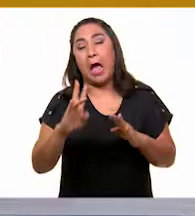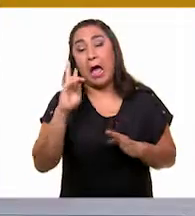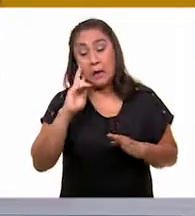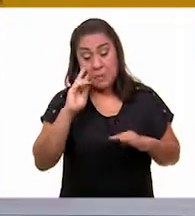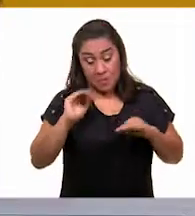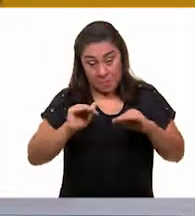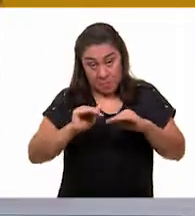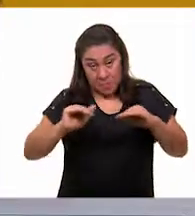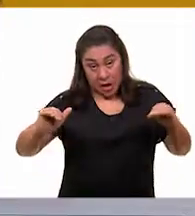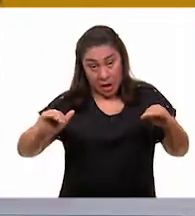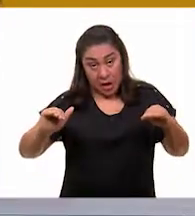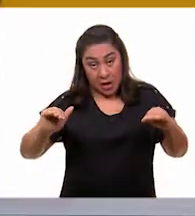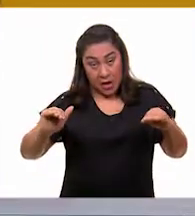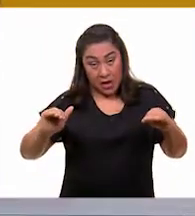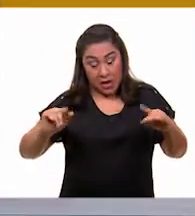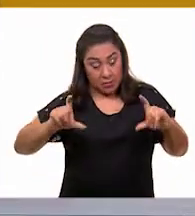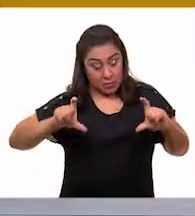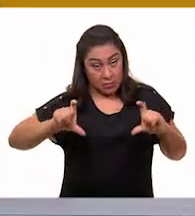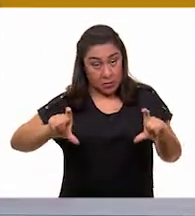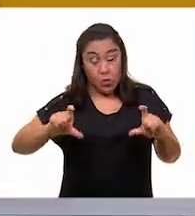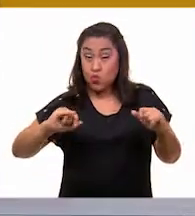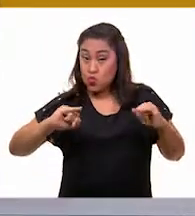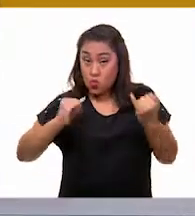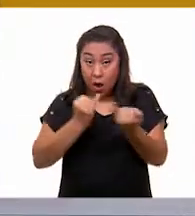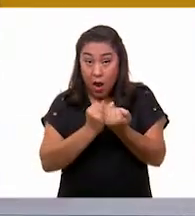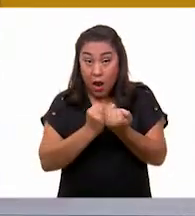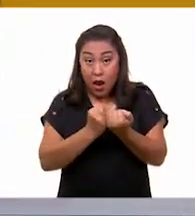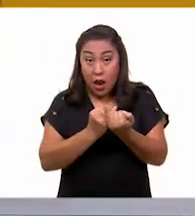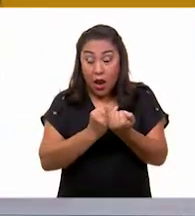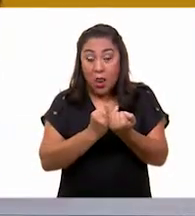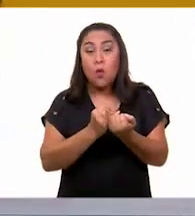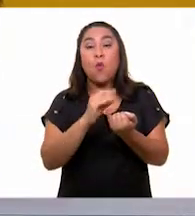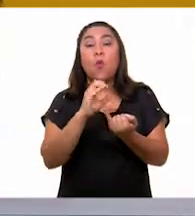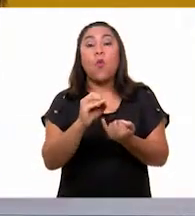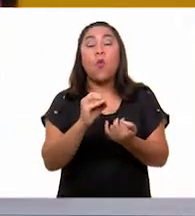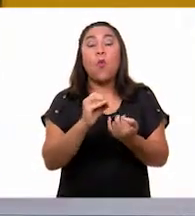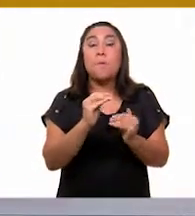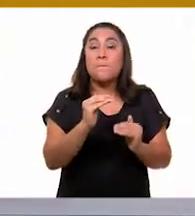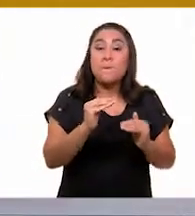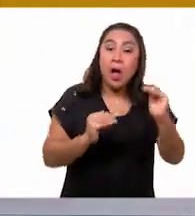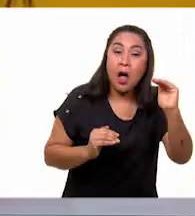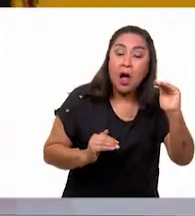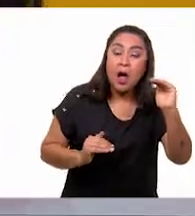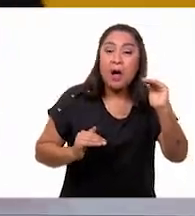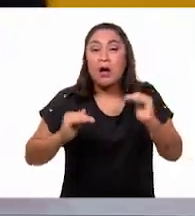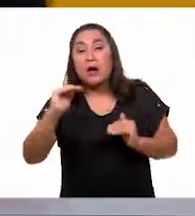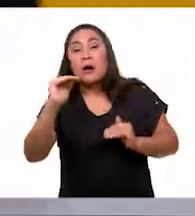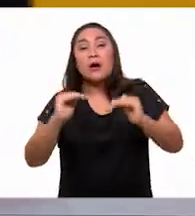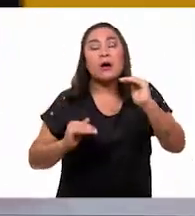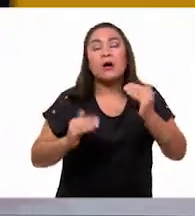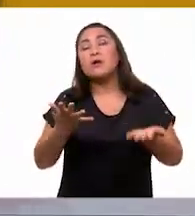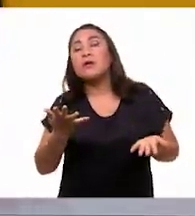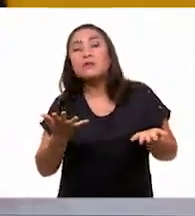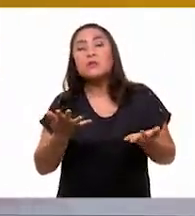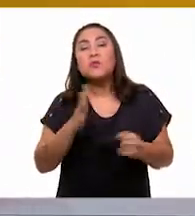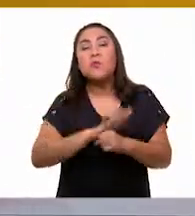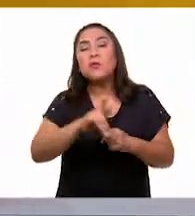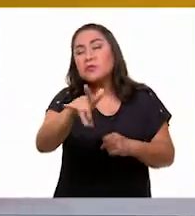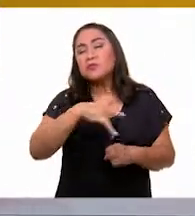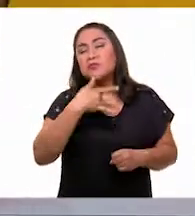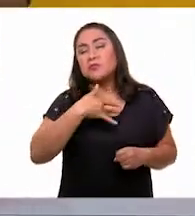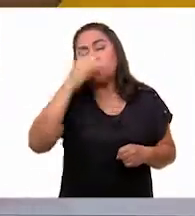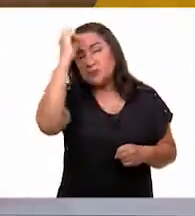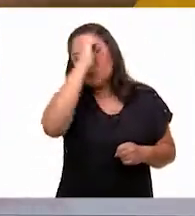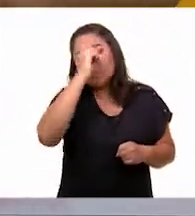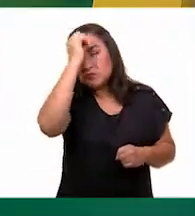altura, ¿tendrán la misma cantidad de agua o tendrá más una botella que otra? ¿Ustedes qué piensan? A ver,